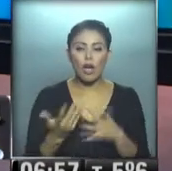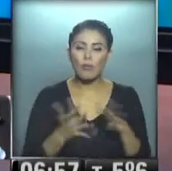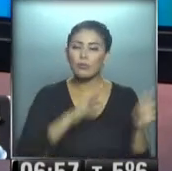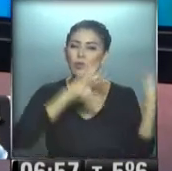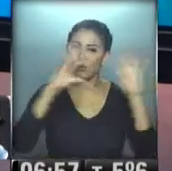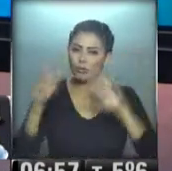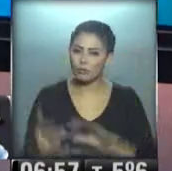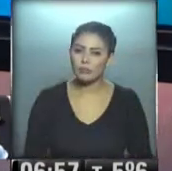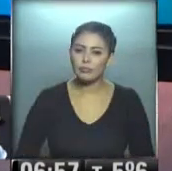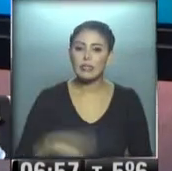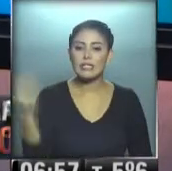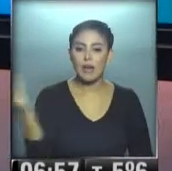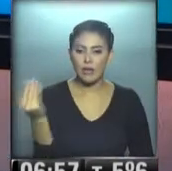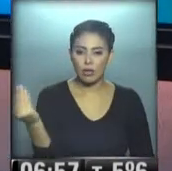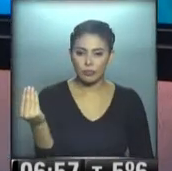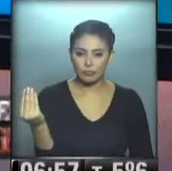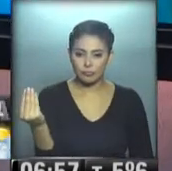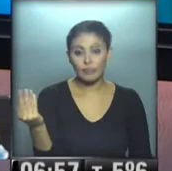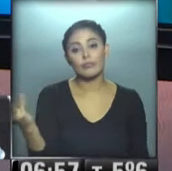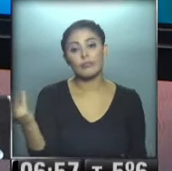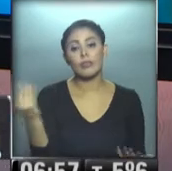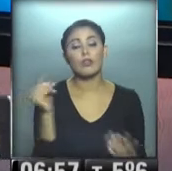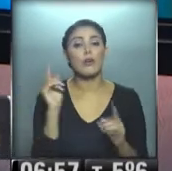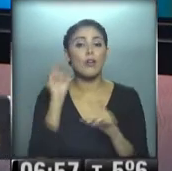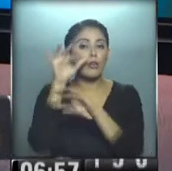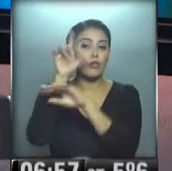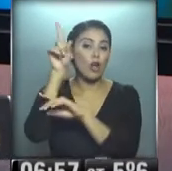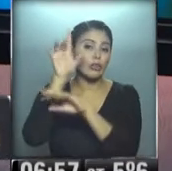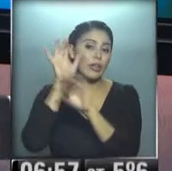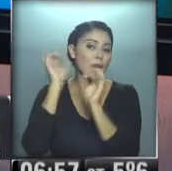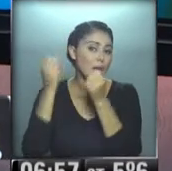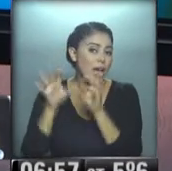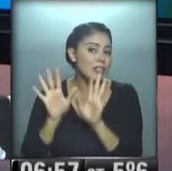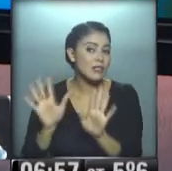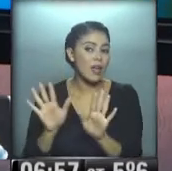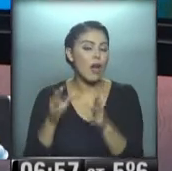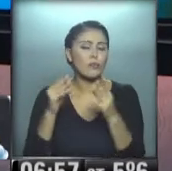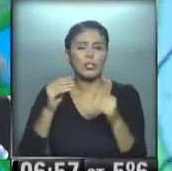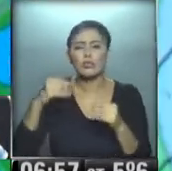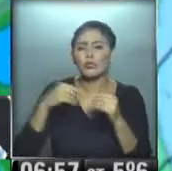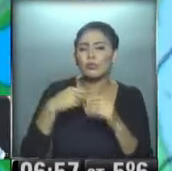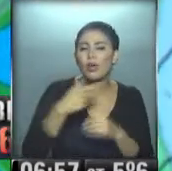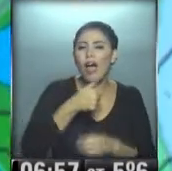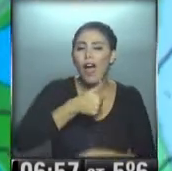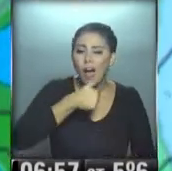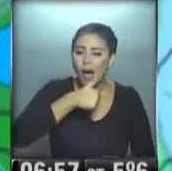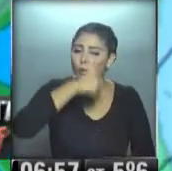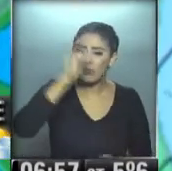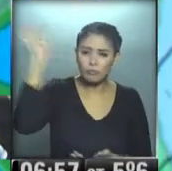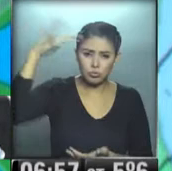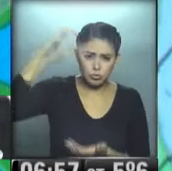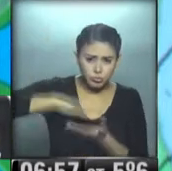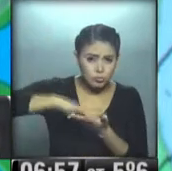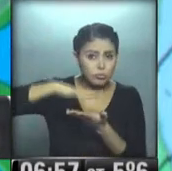allí. Sábado. Bueno, seguimos con el noreste, empezamos por allí, porque la cantidad de agua que va a caer es